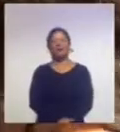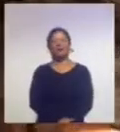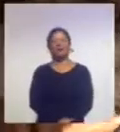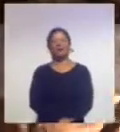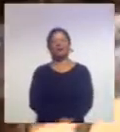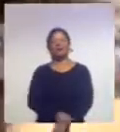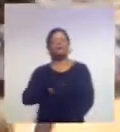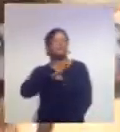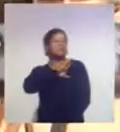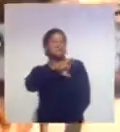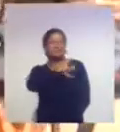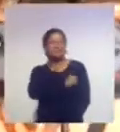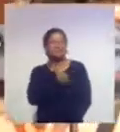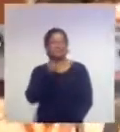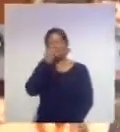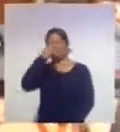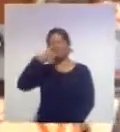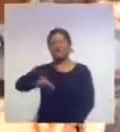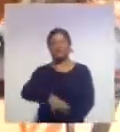¡Nos encantan!